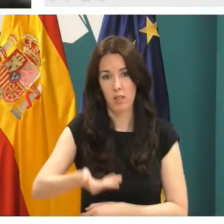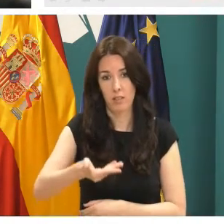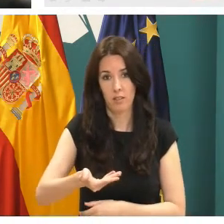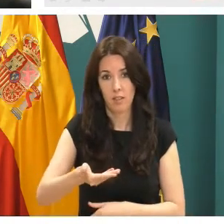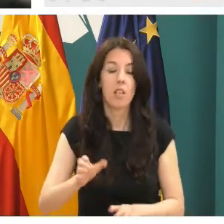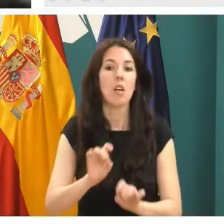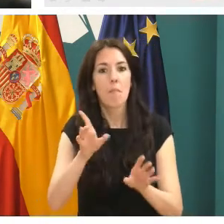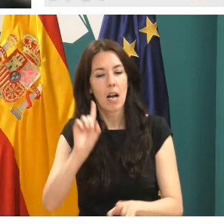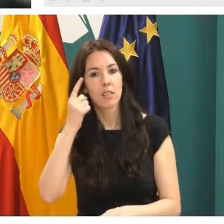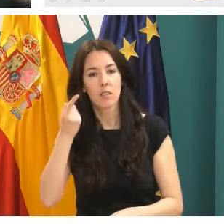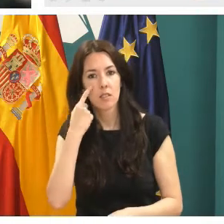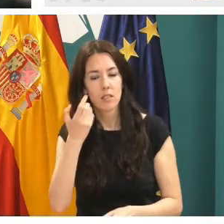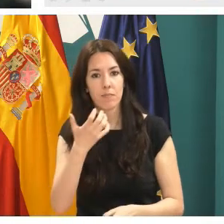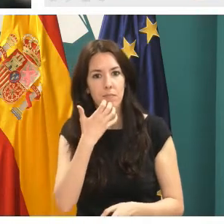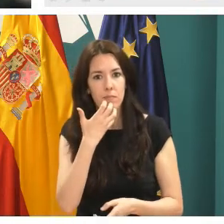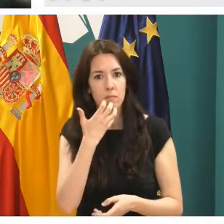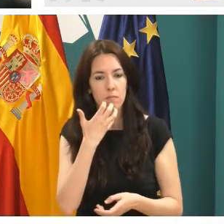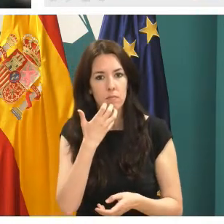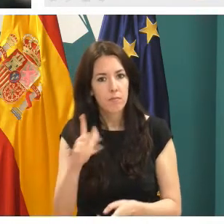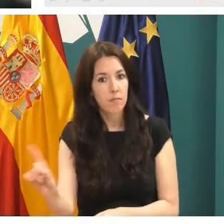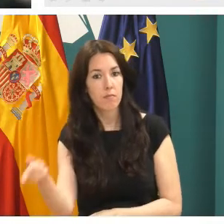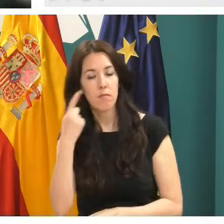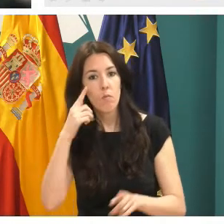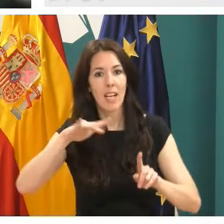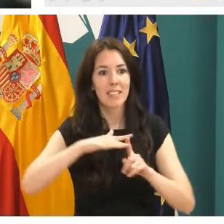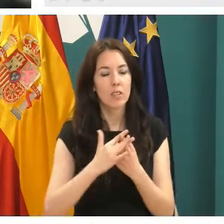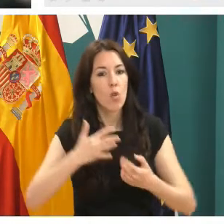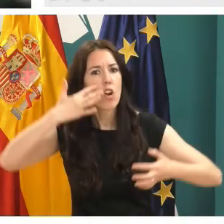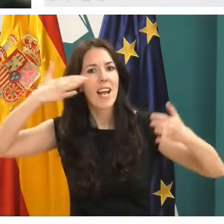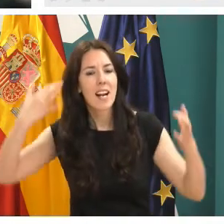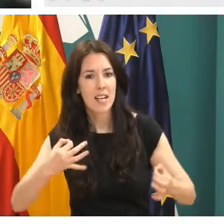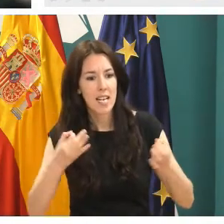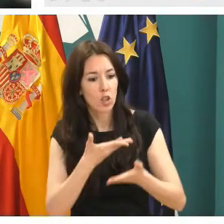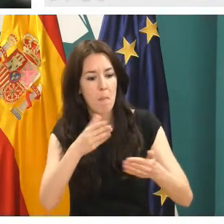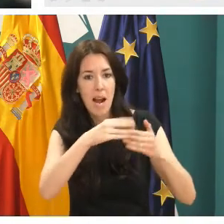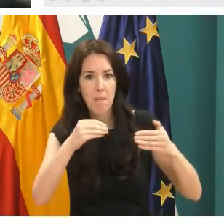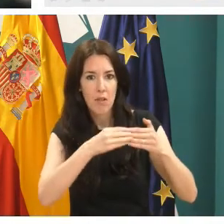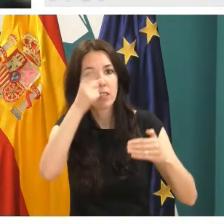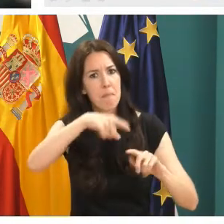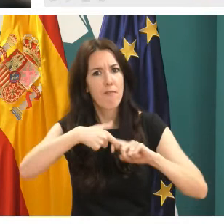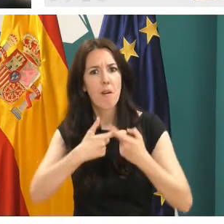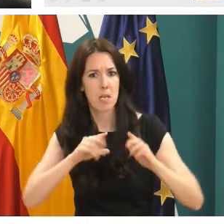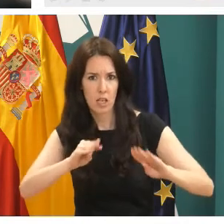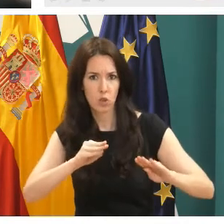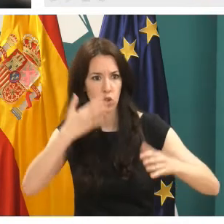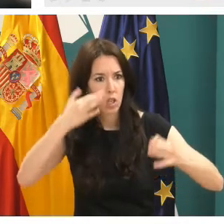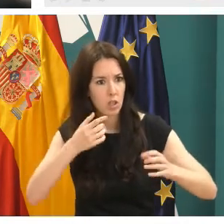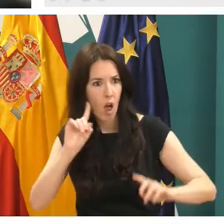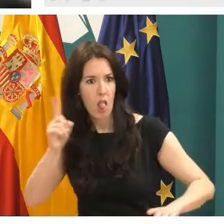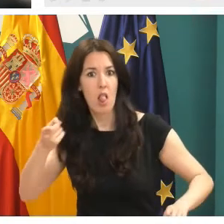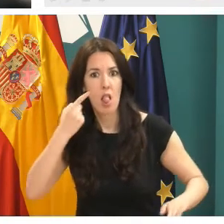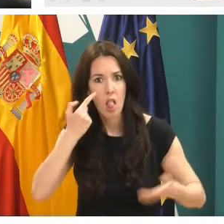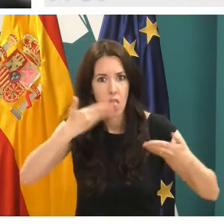supuesto, para eso va a ser muy importante, detectar las situaciones del riesgo para el paciente y para los familiares. En ese